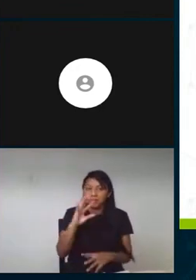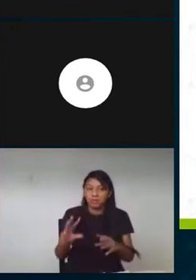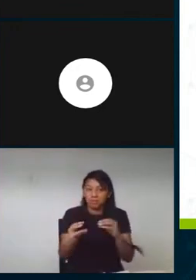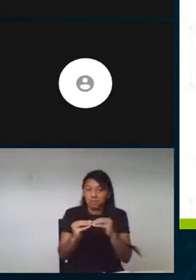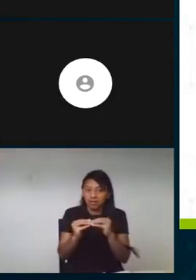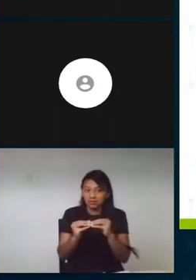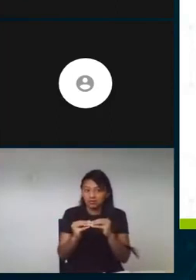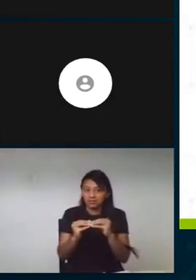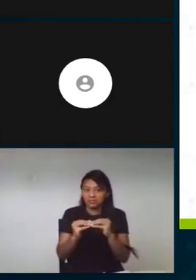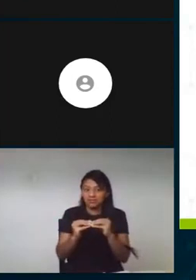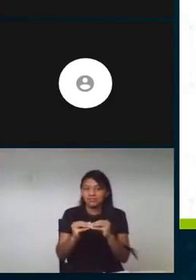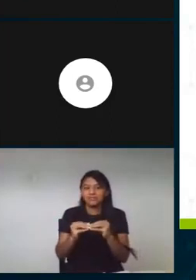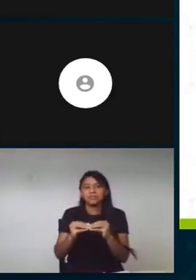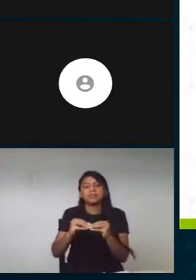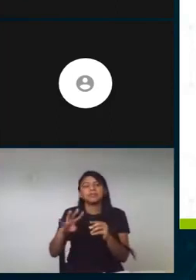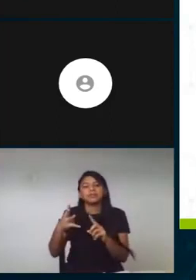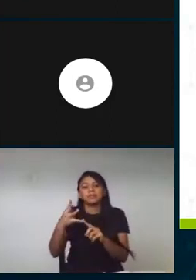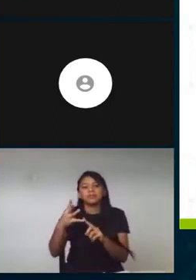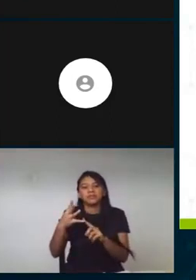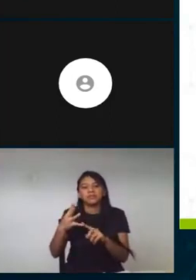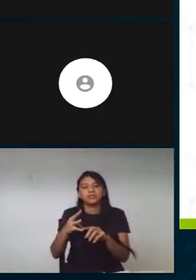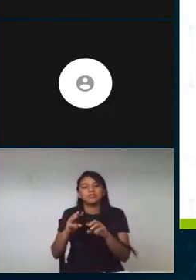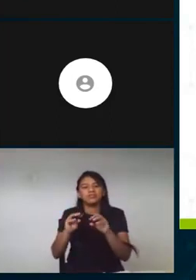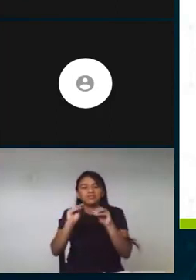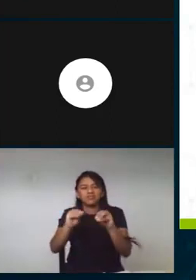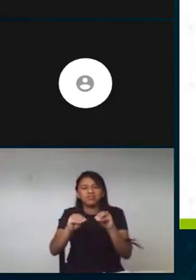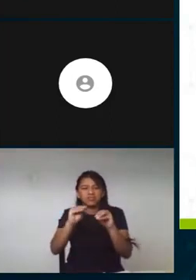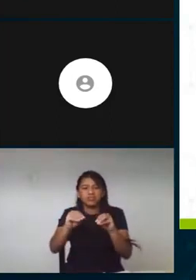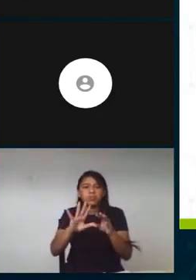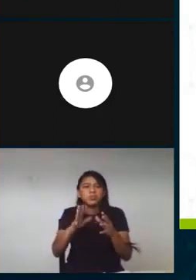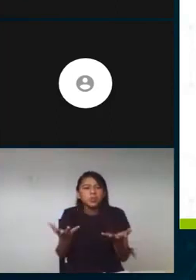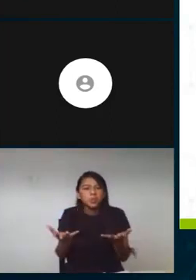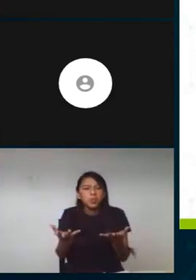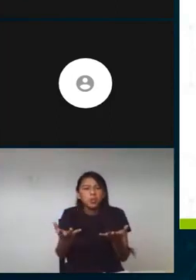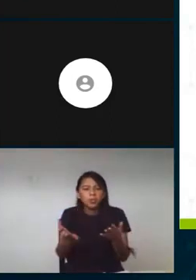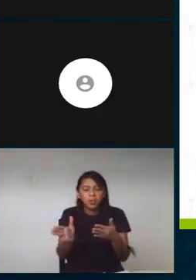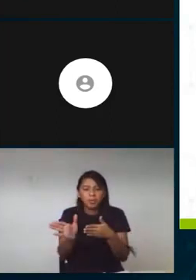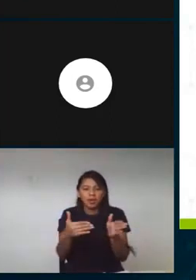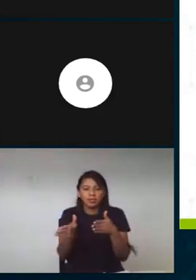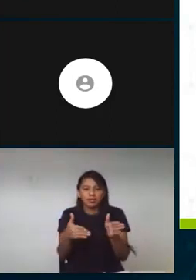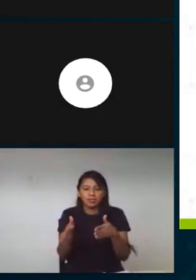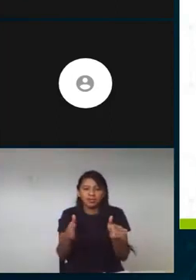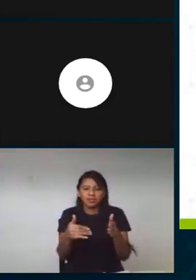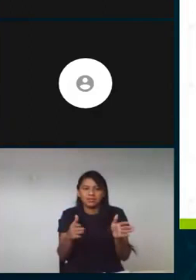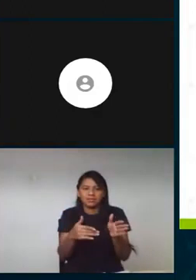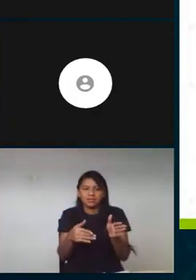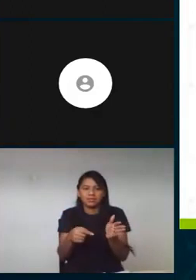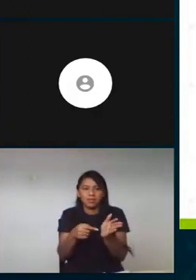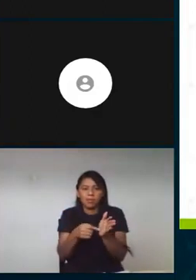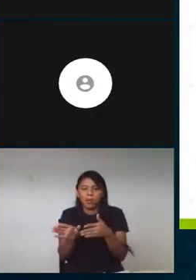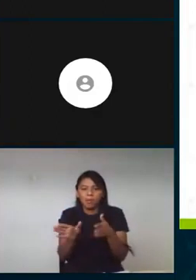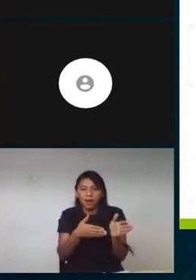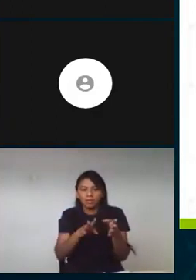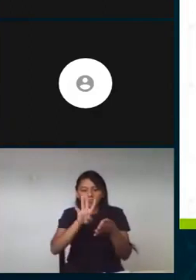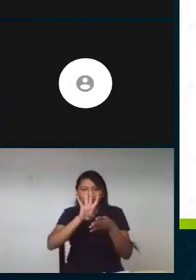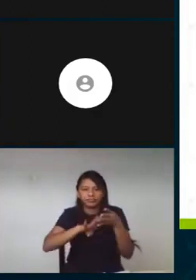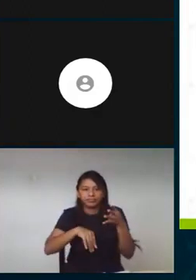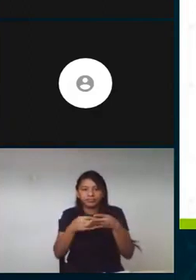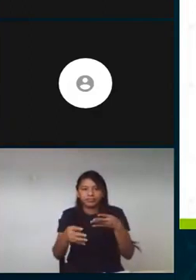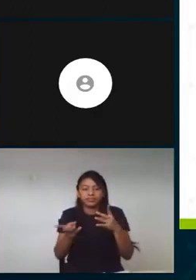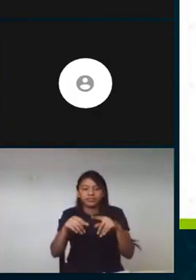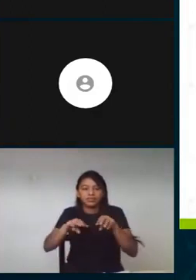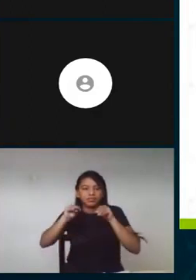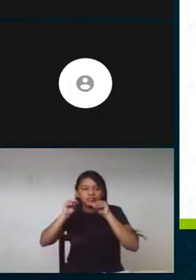edificios residenciales de la ciudad de Medellín. ¿Por qué? Porque de nada va a servir implementar todo este sistema si no va a haber una capacitación, si no va a